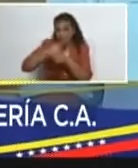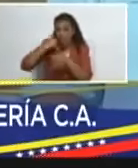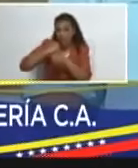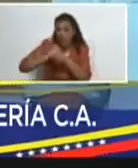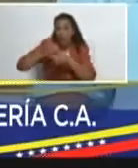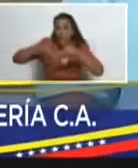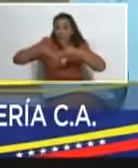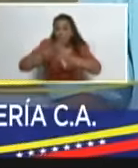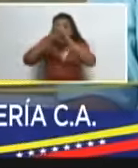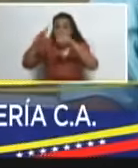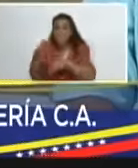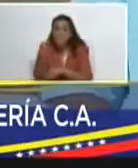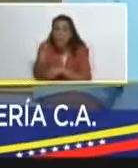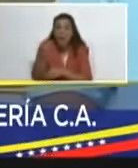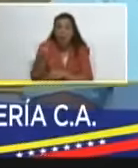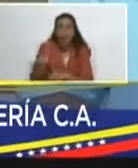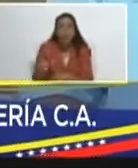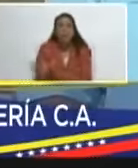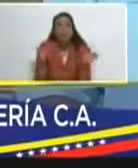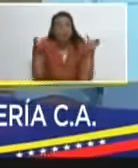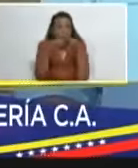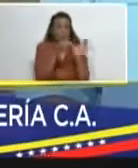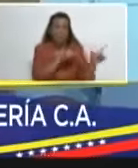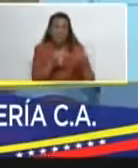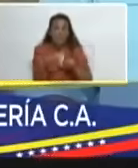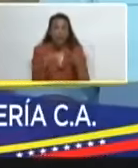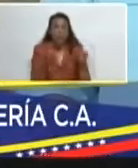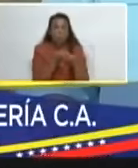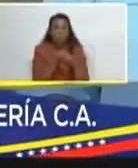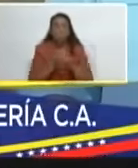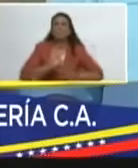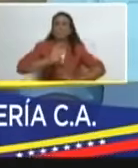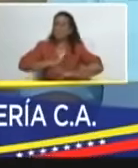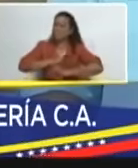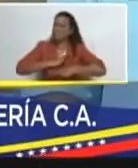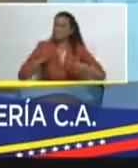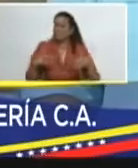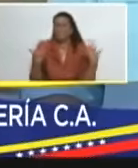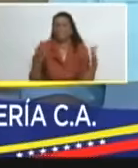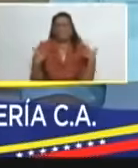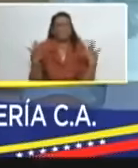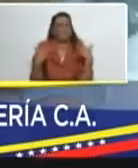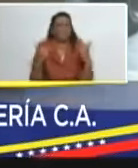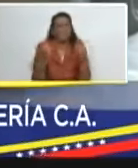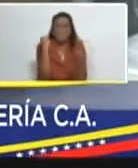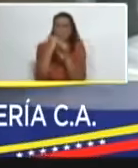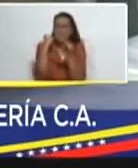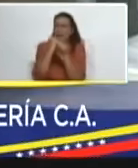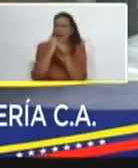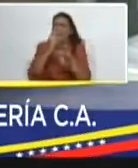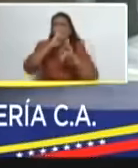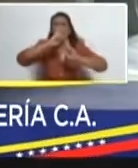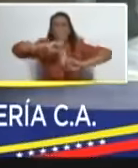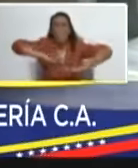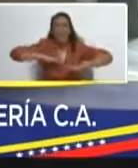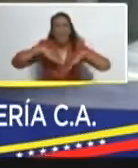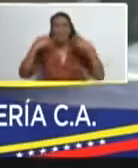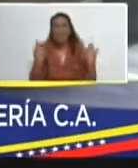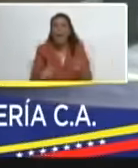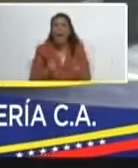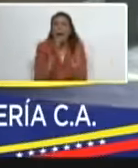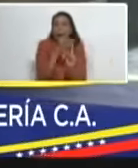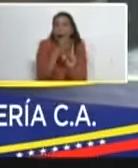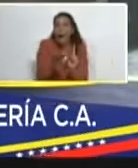organizados ya como compa, nos ha llenado de alegría, en el sentido de que en